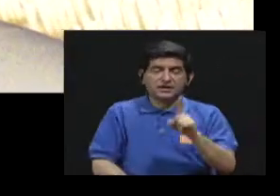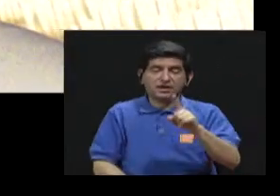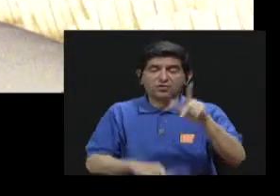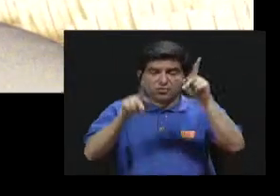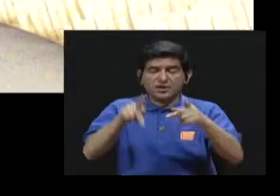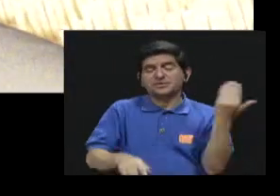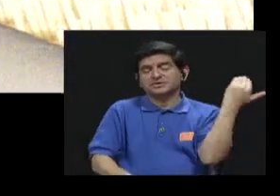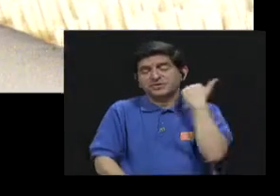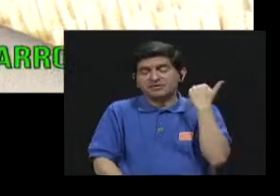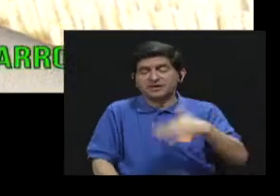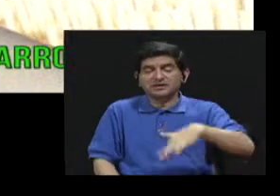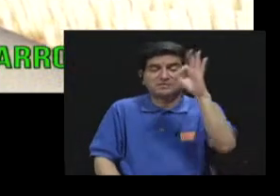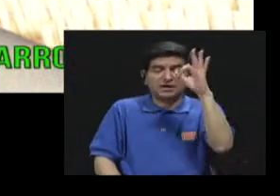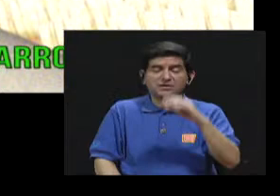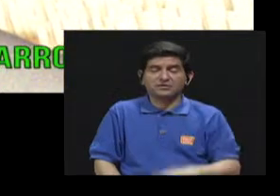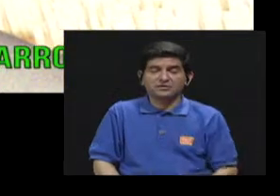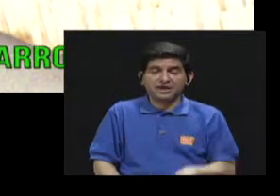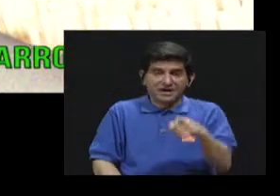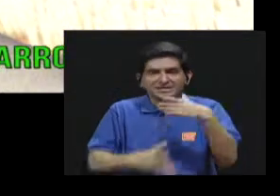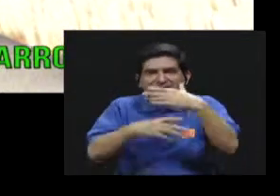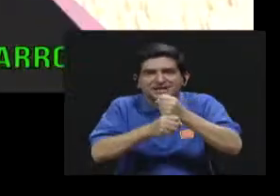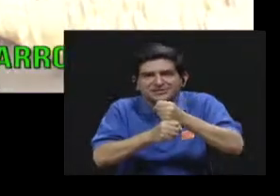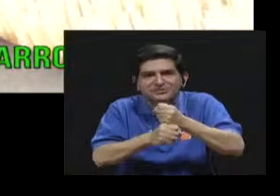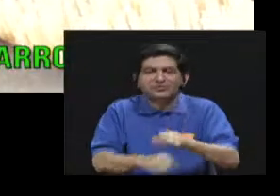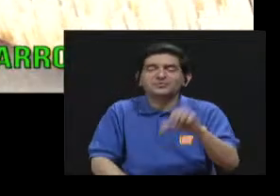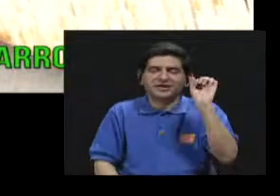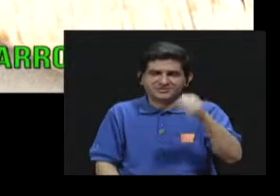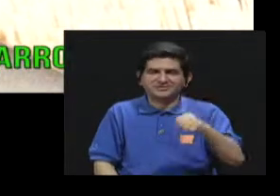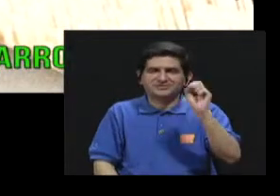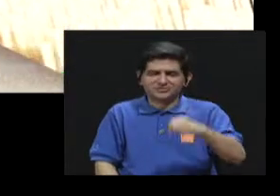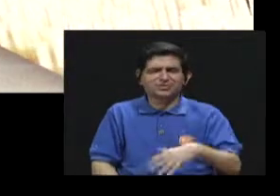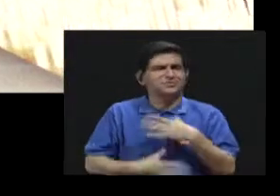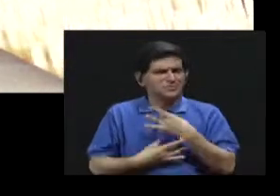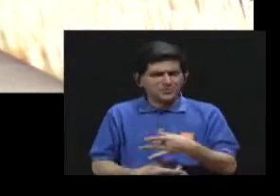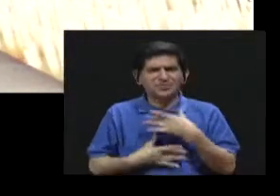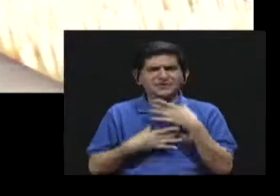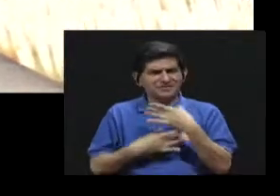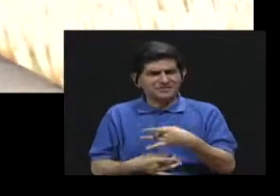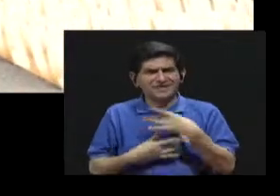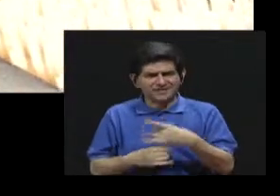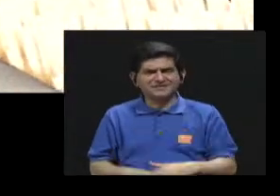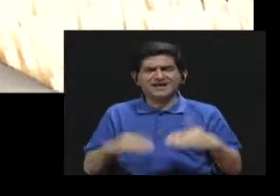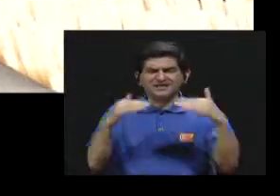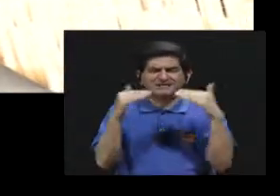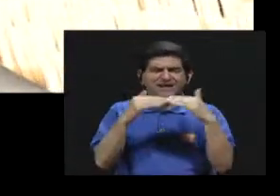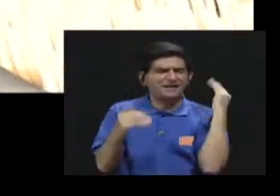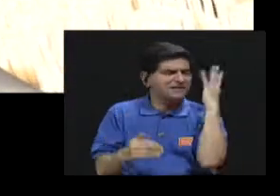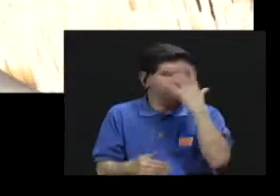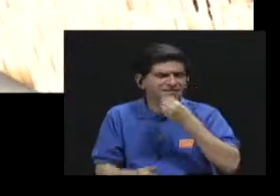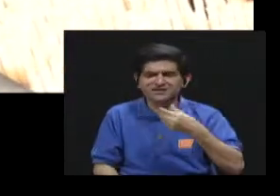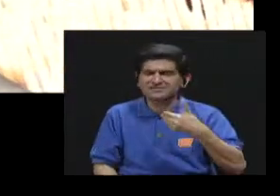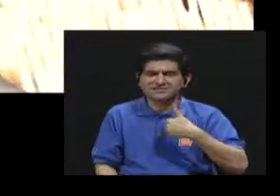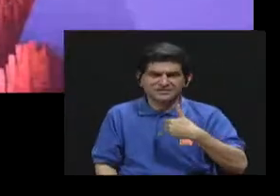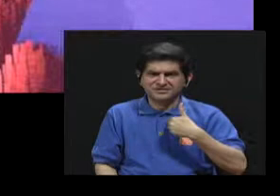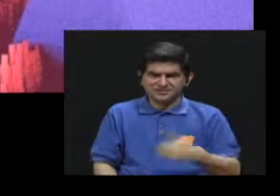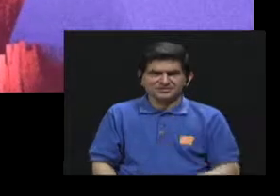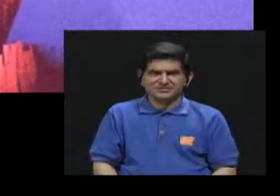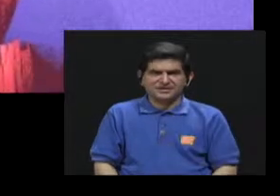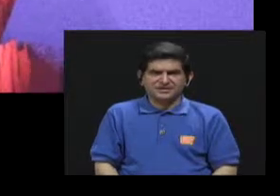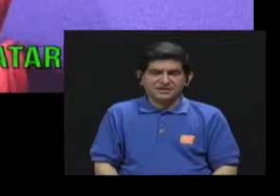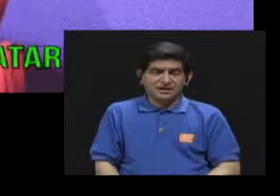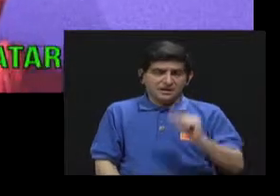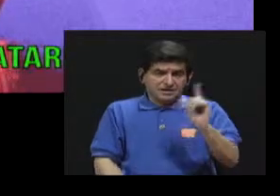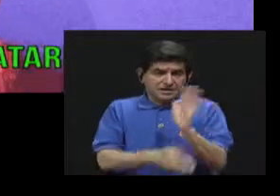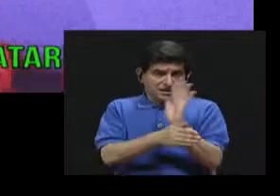de los percances, sí, dice la sinopsis. Dice la sinopsis, es interesante a nivel estético el